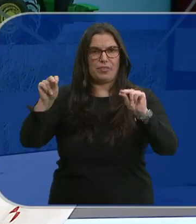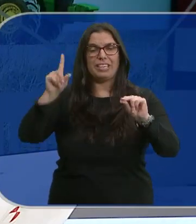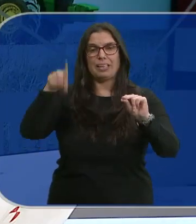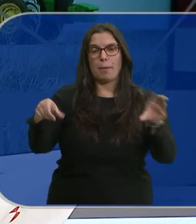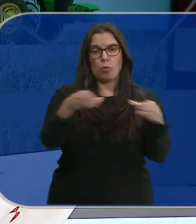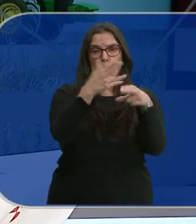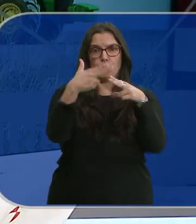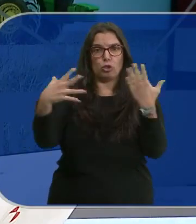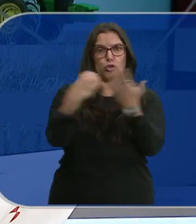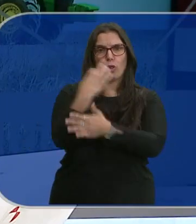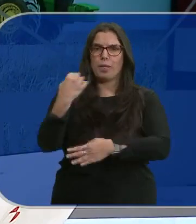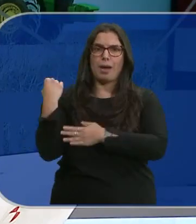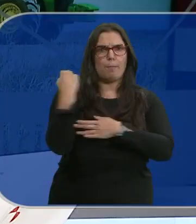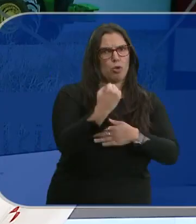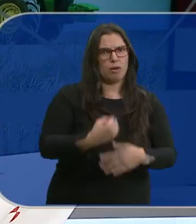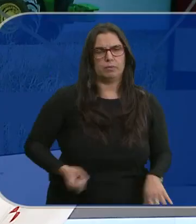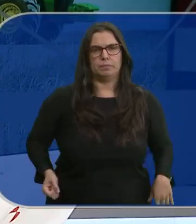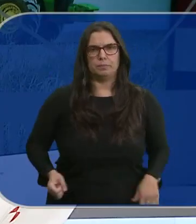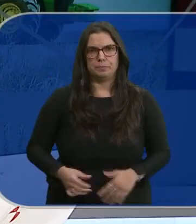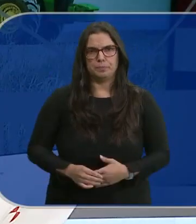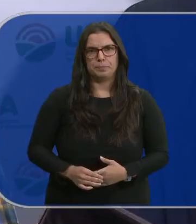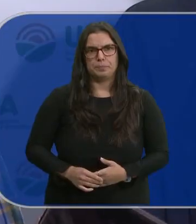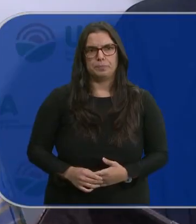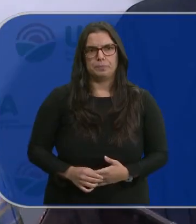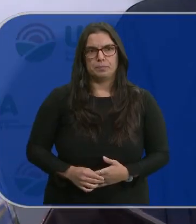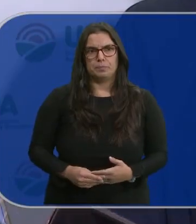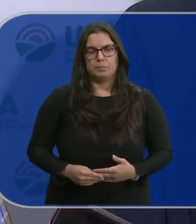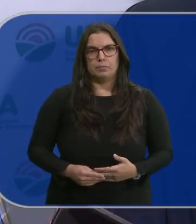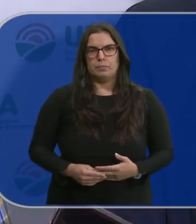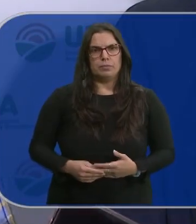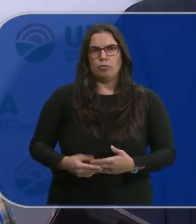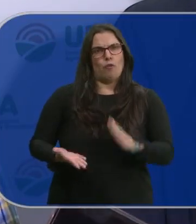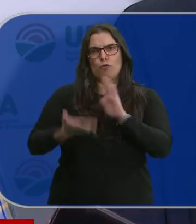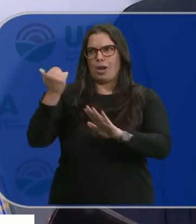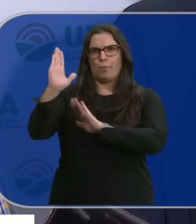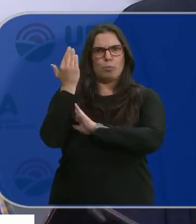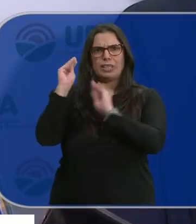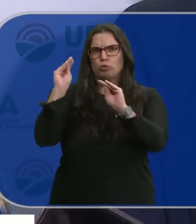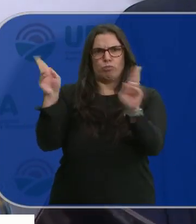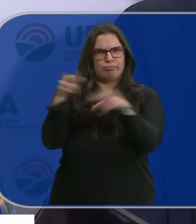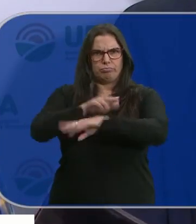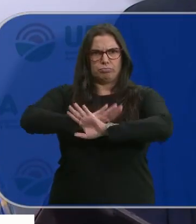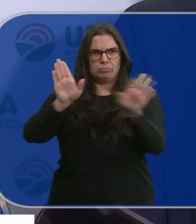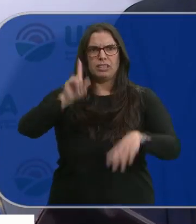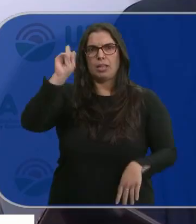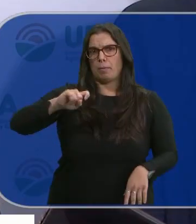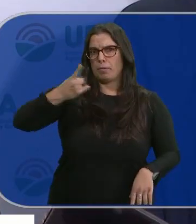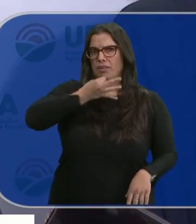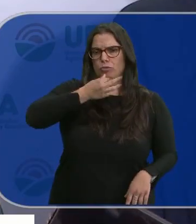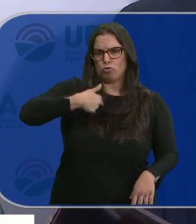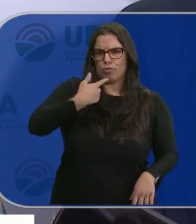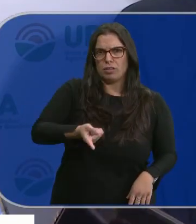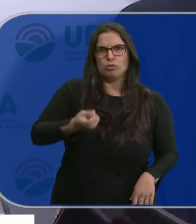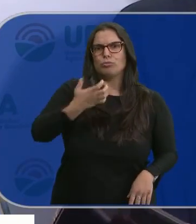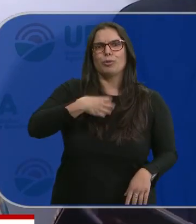partidos políticos que respalden esta posición. Que se retire. También lo he dicho en mi primera intervención, no se